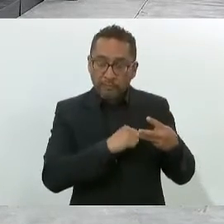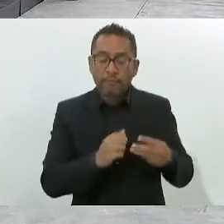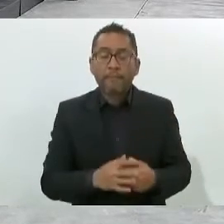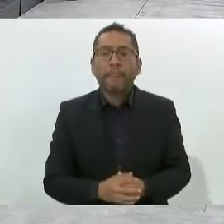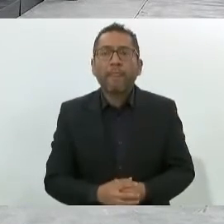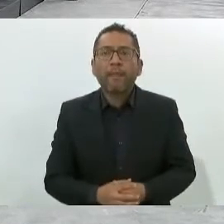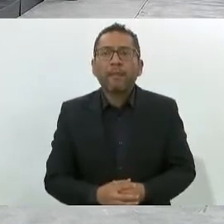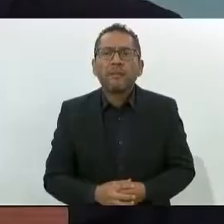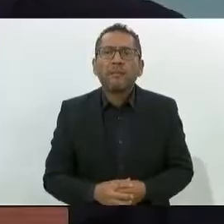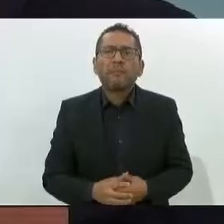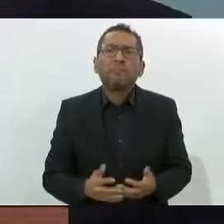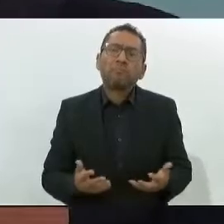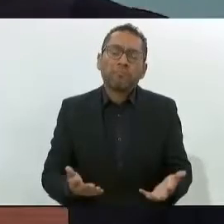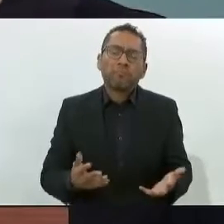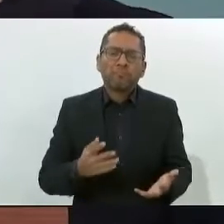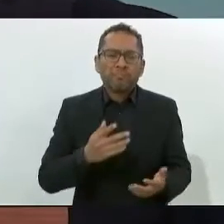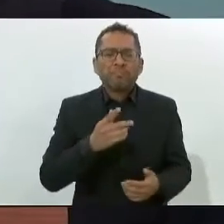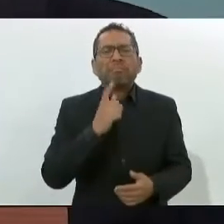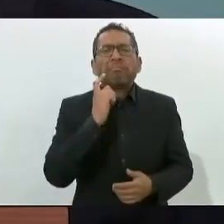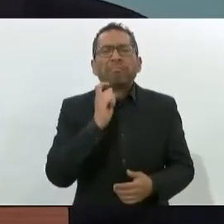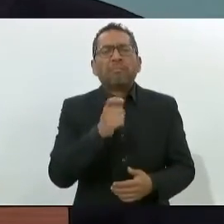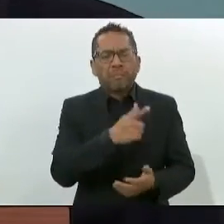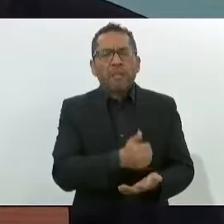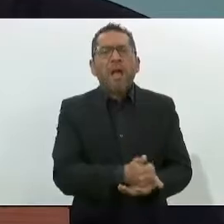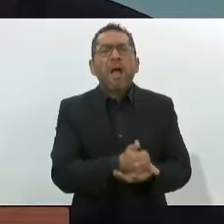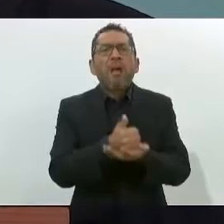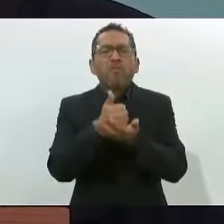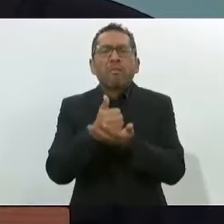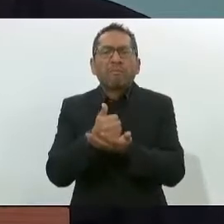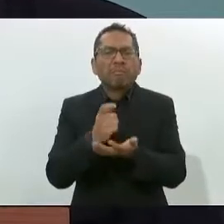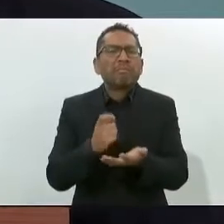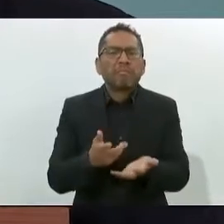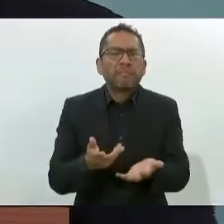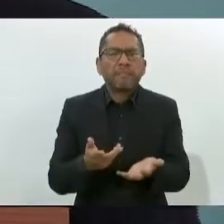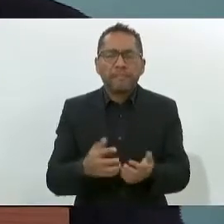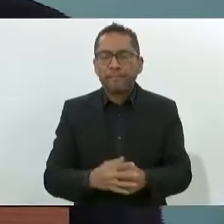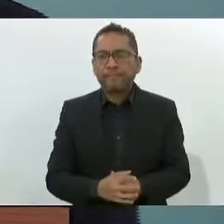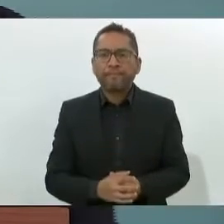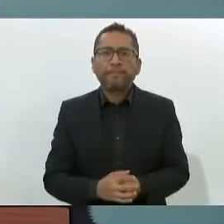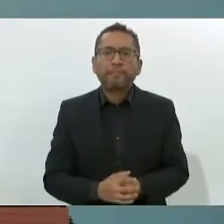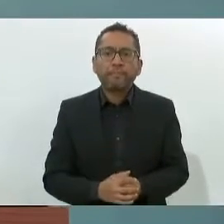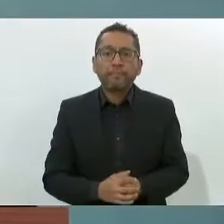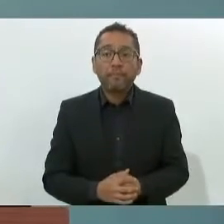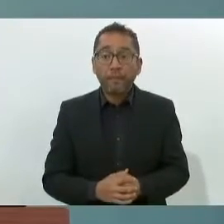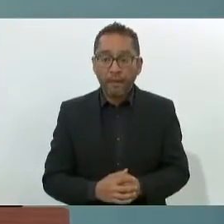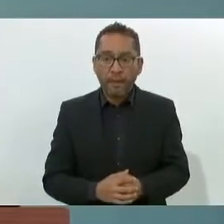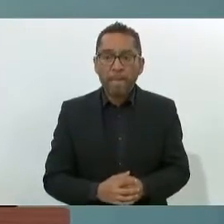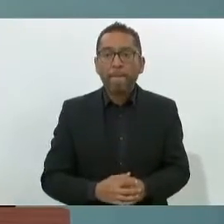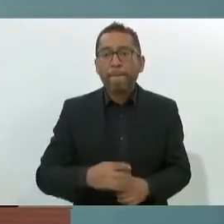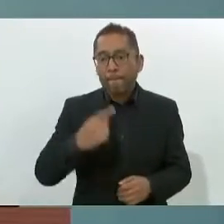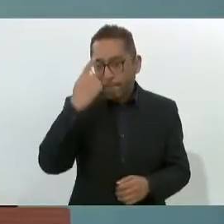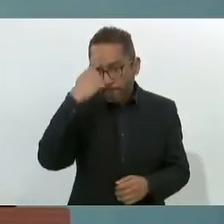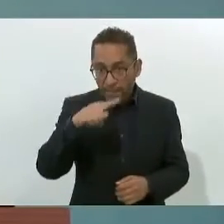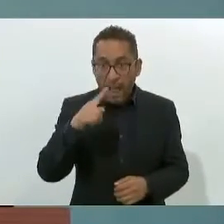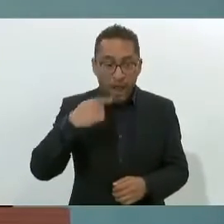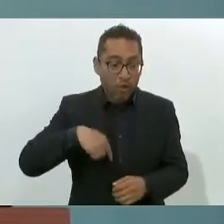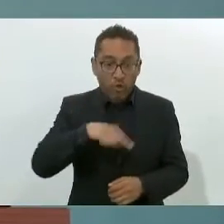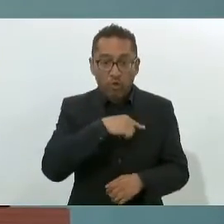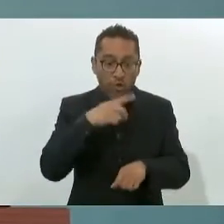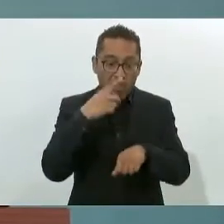Esto ayudó para que no nos afectara